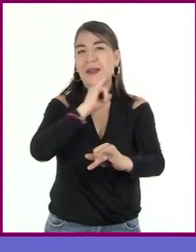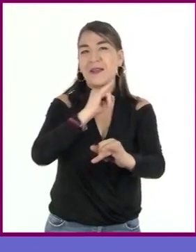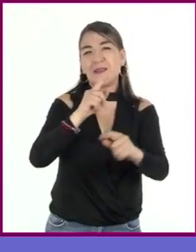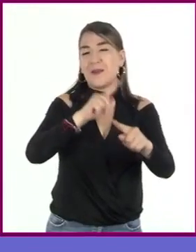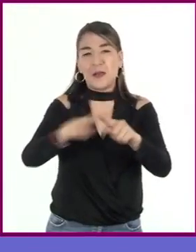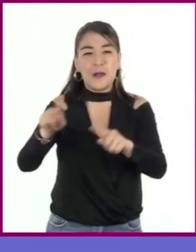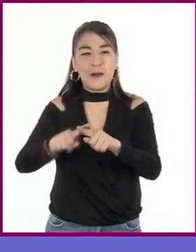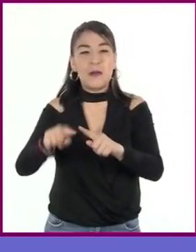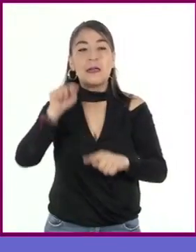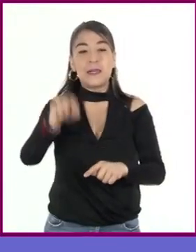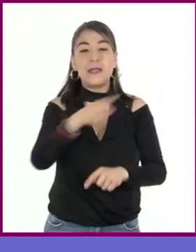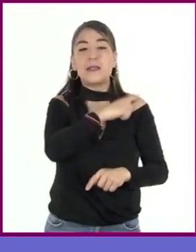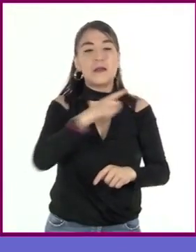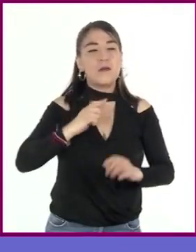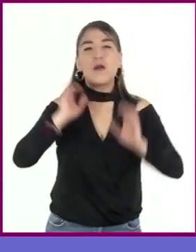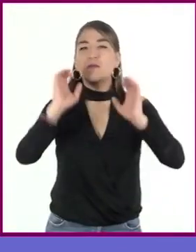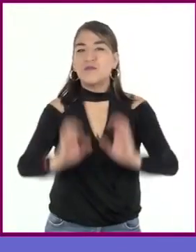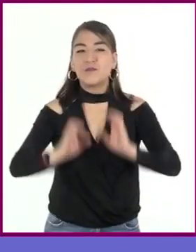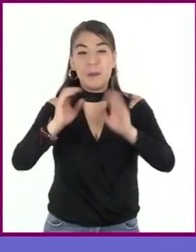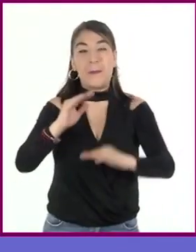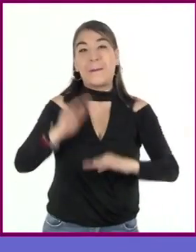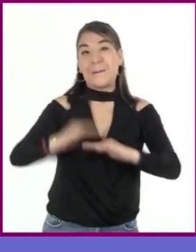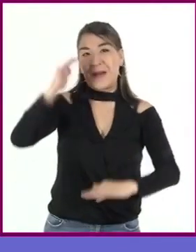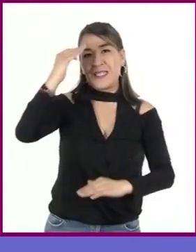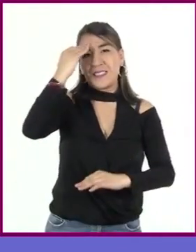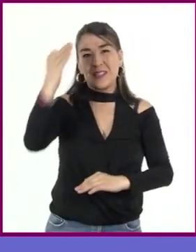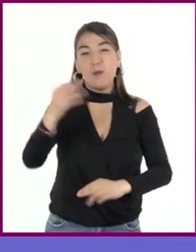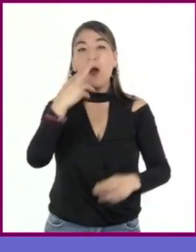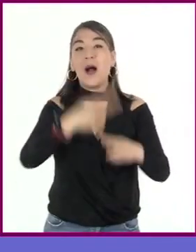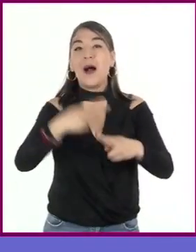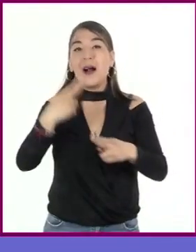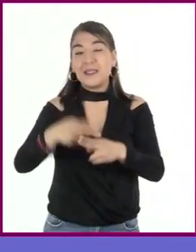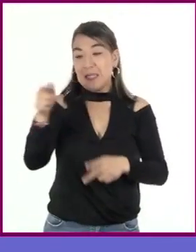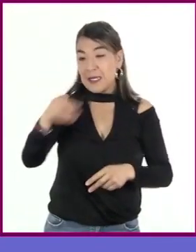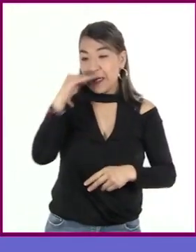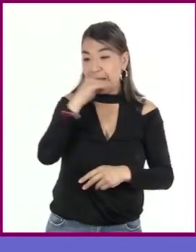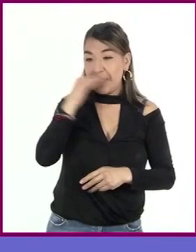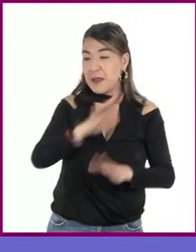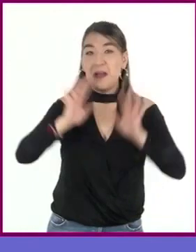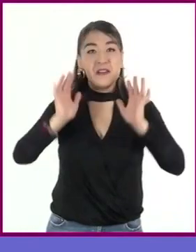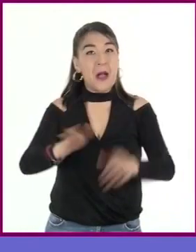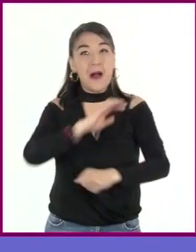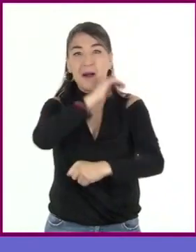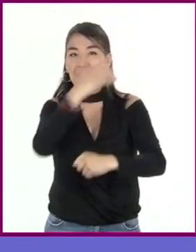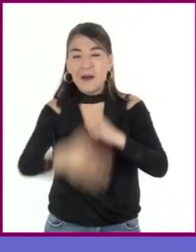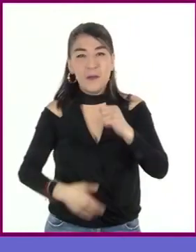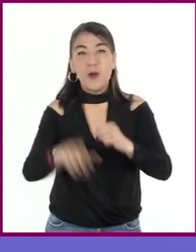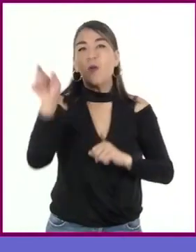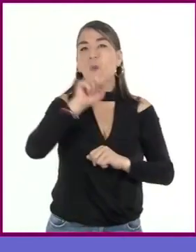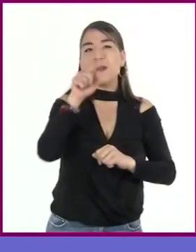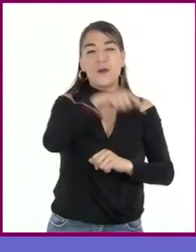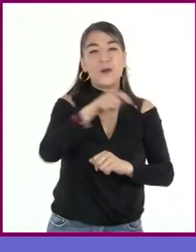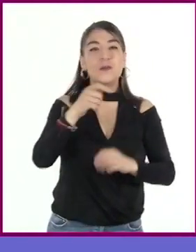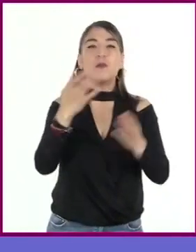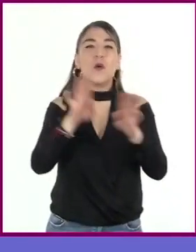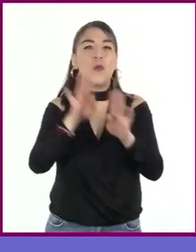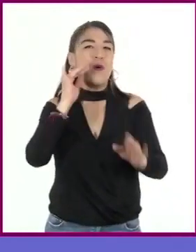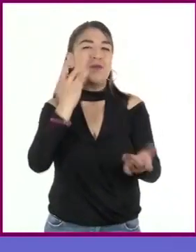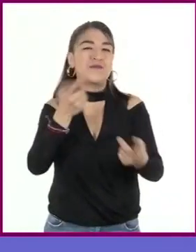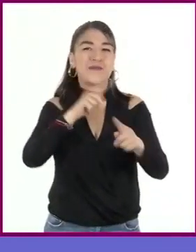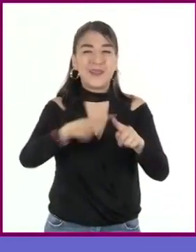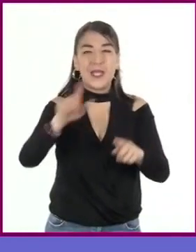contratos deben conservarse por más tiempo, hasta que la garantía venza o cuando el servicio se haya terminado